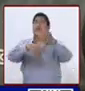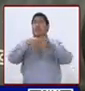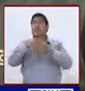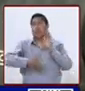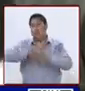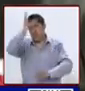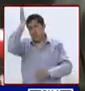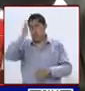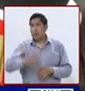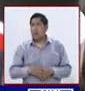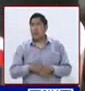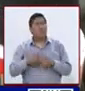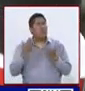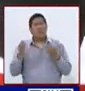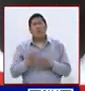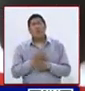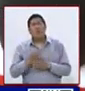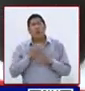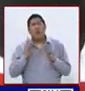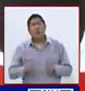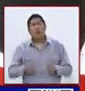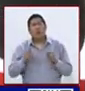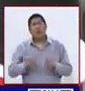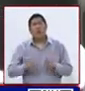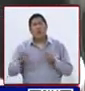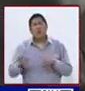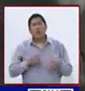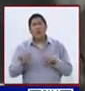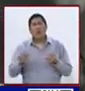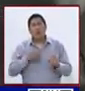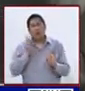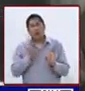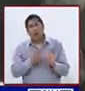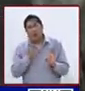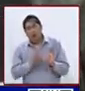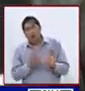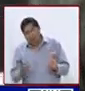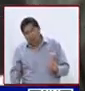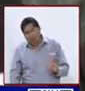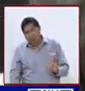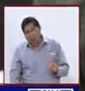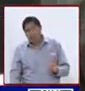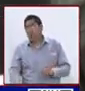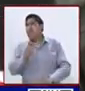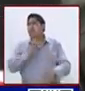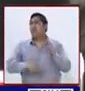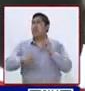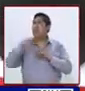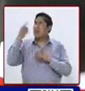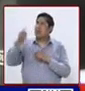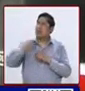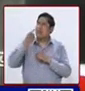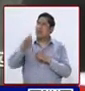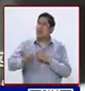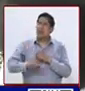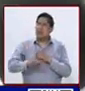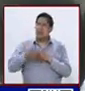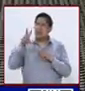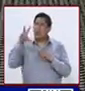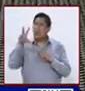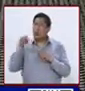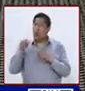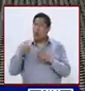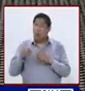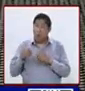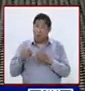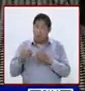Calvario. ¿Qué les mencionan estas personas? Les hacen, como se diría, la psicológica. De alguna manera les dicen que, bueno, si no llevan